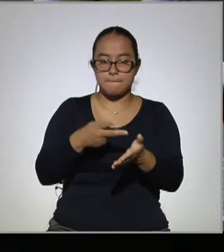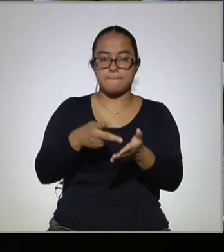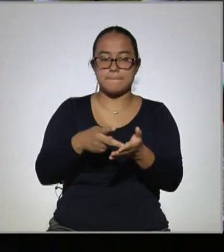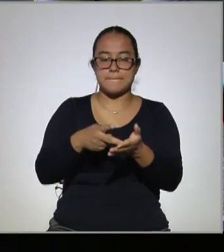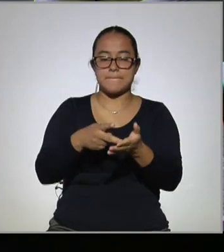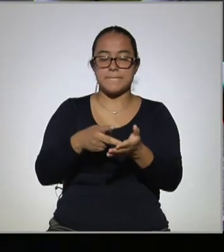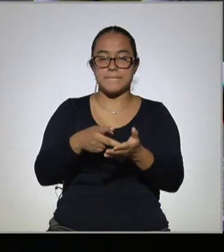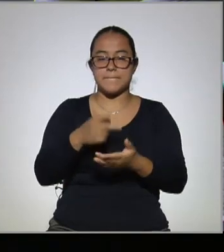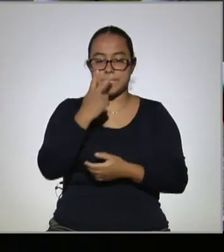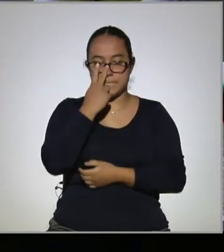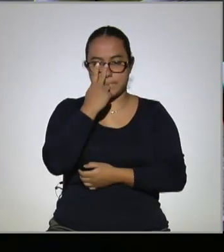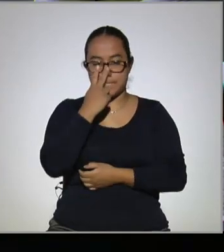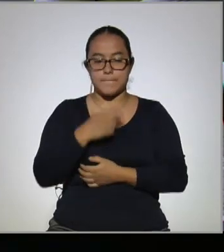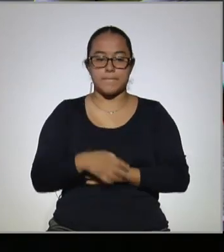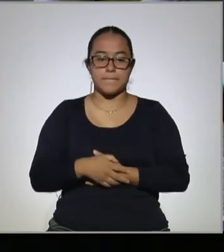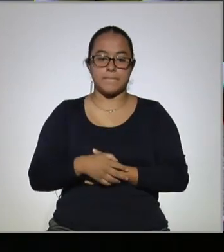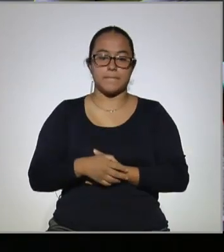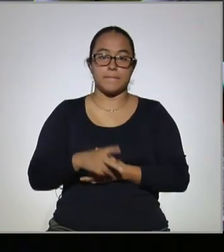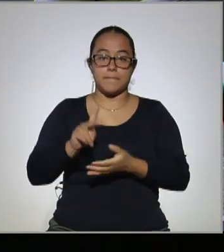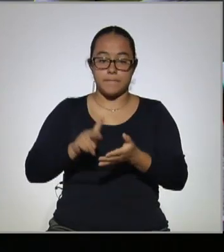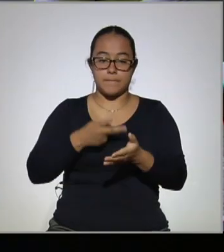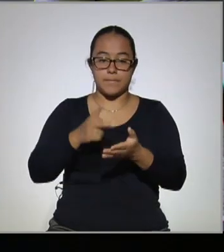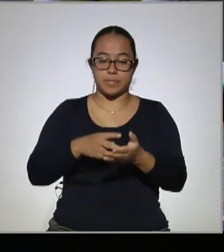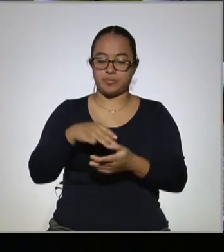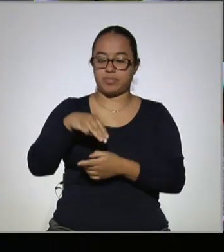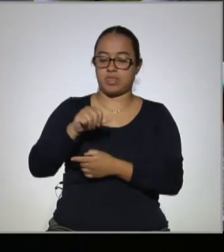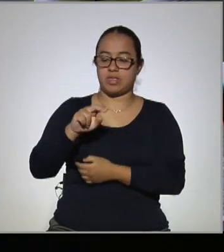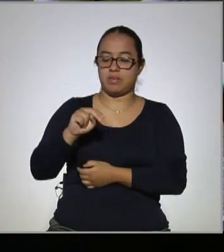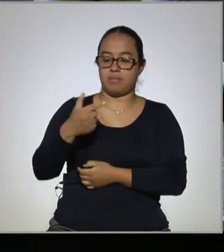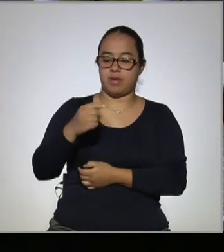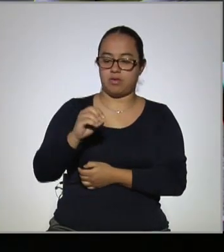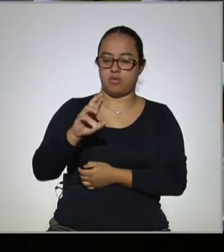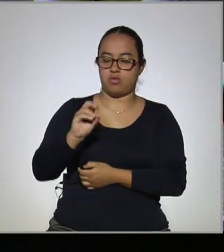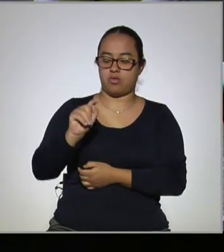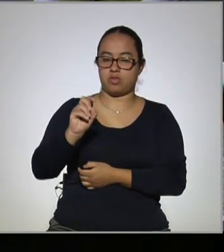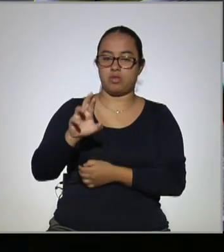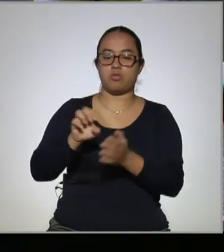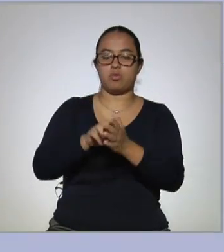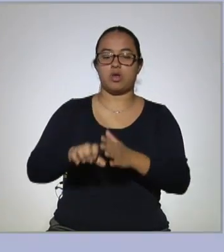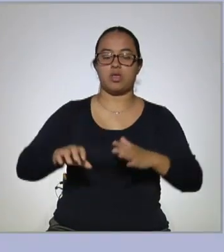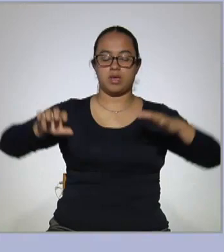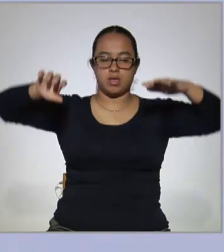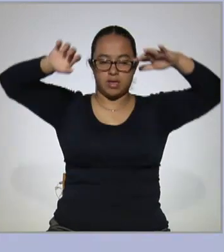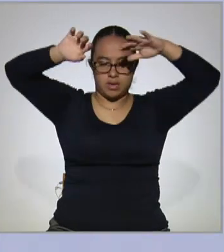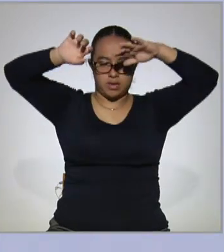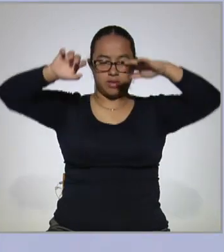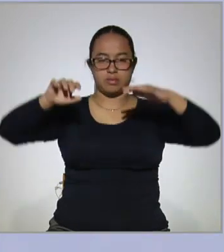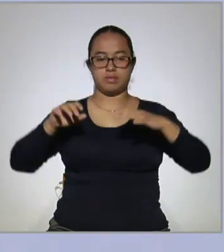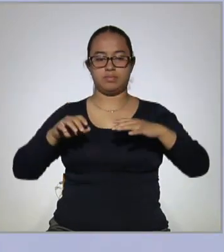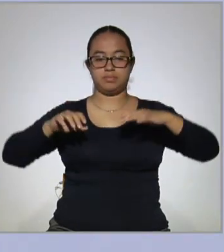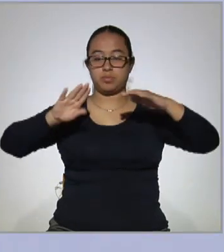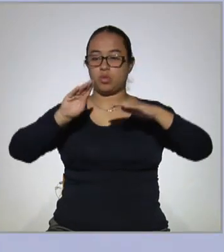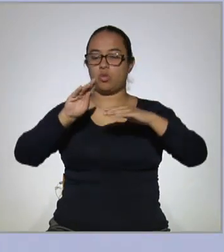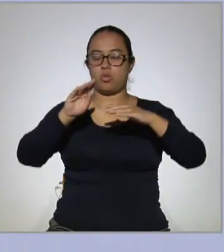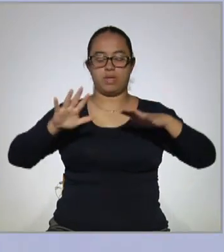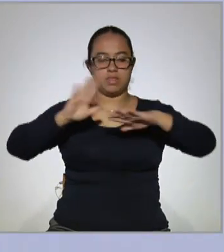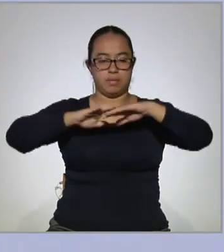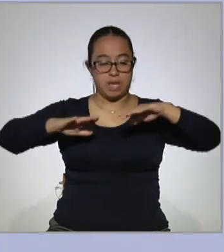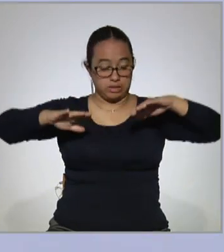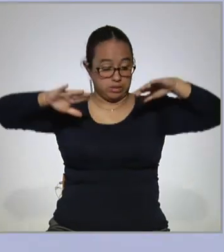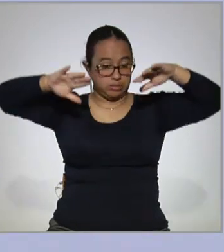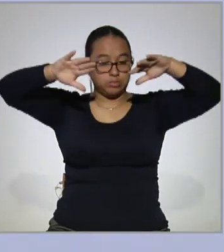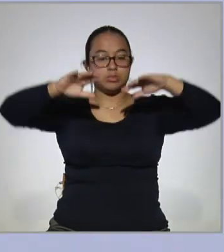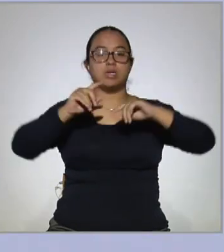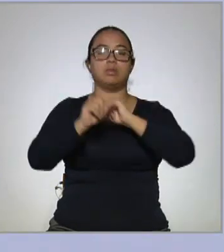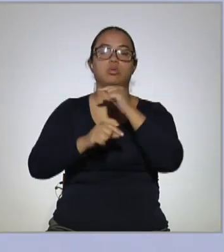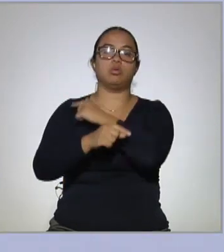mencionado, que hace que la constante presión del manguito rotador y elevar los brazos por arriba de los 90 grados hace que se vaya